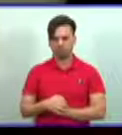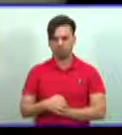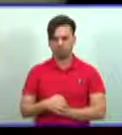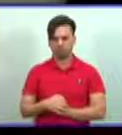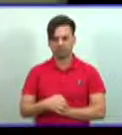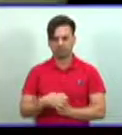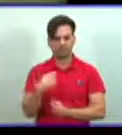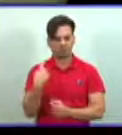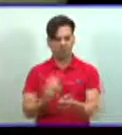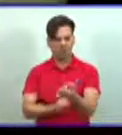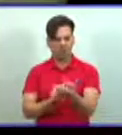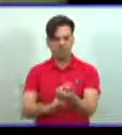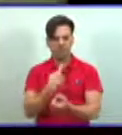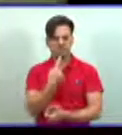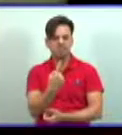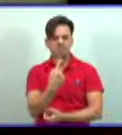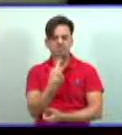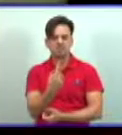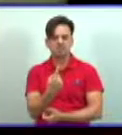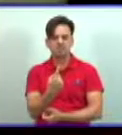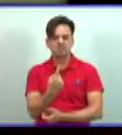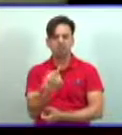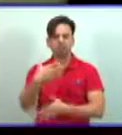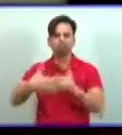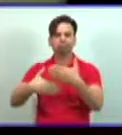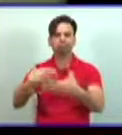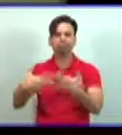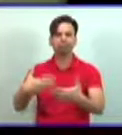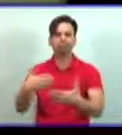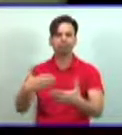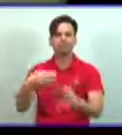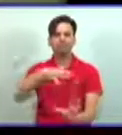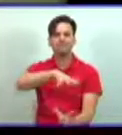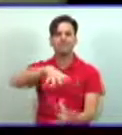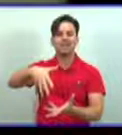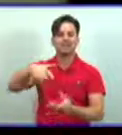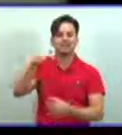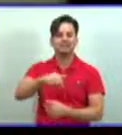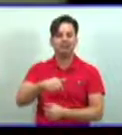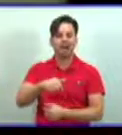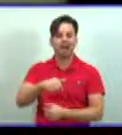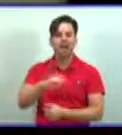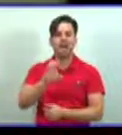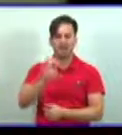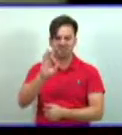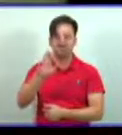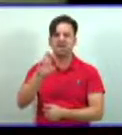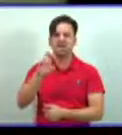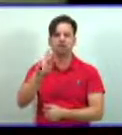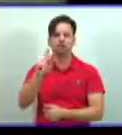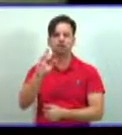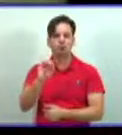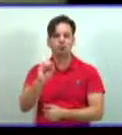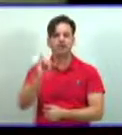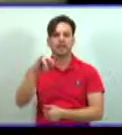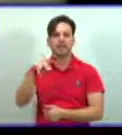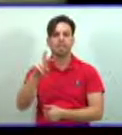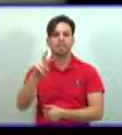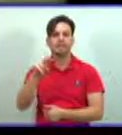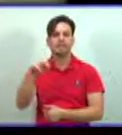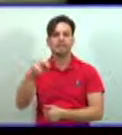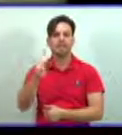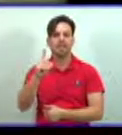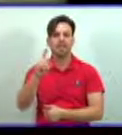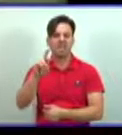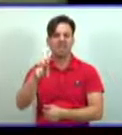decimos que un problema ambiental en nuestro planeta es el efecto invernadero, y eso es incorrecto. El aumento de la temperatura,